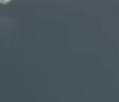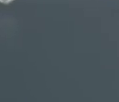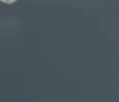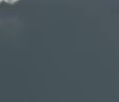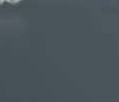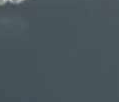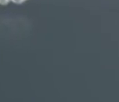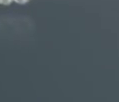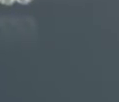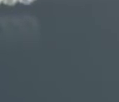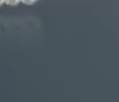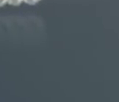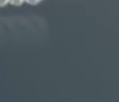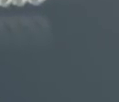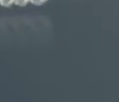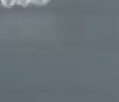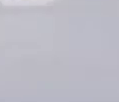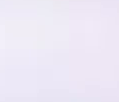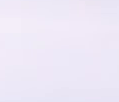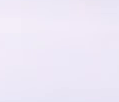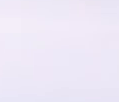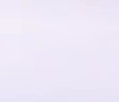Indestructible.